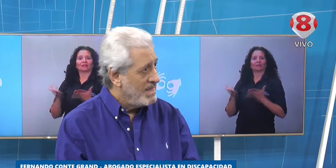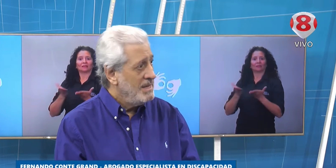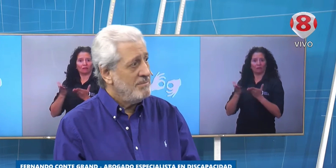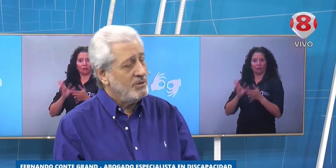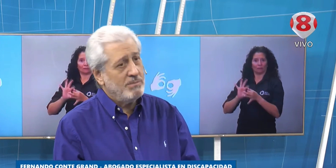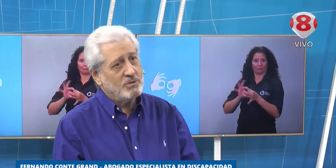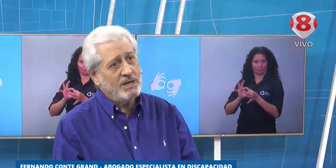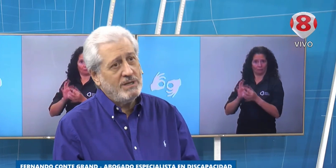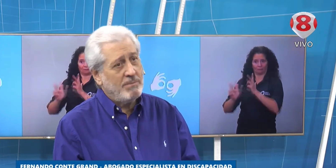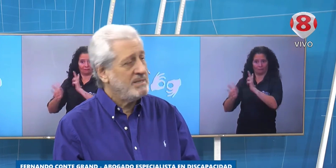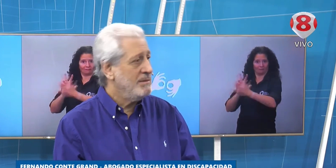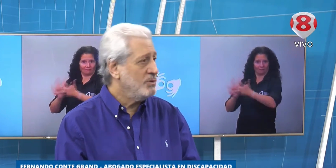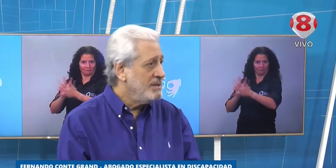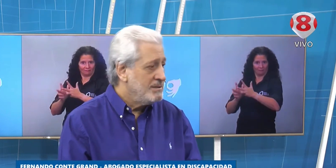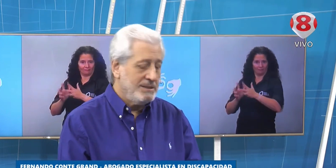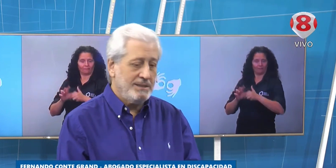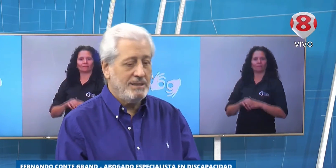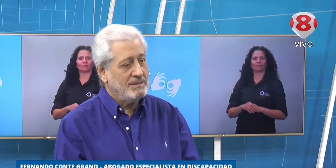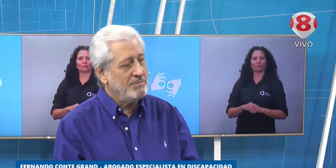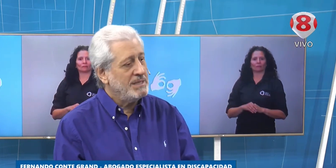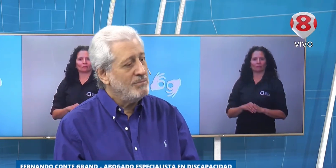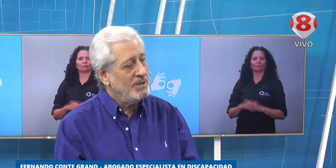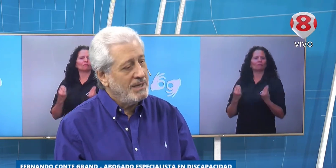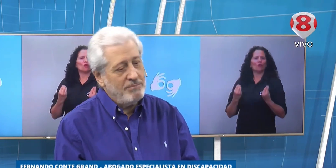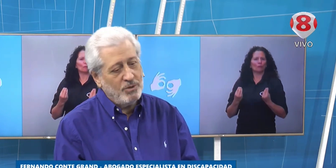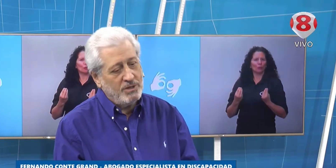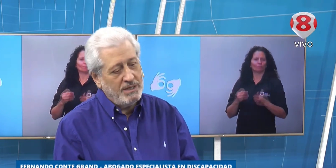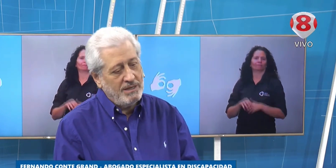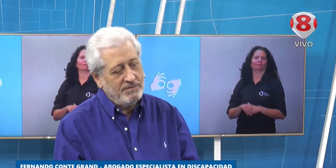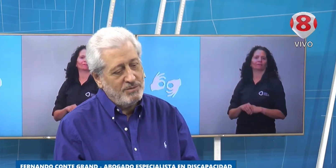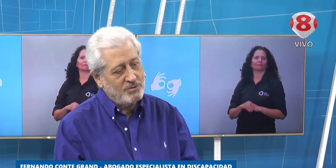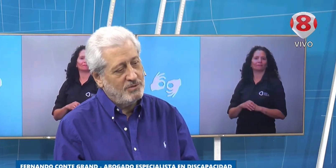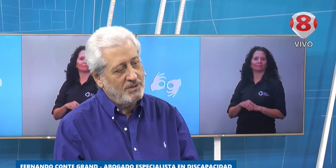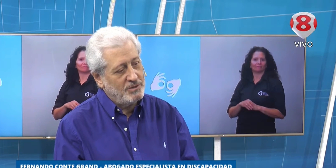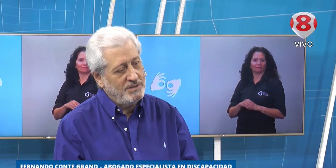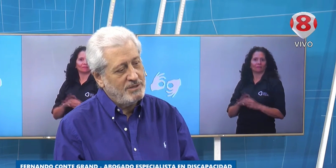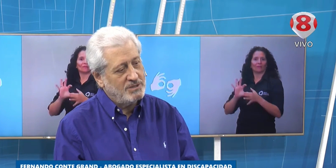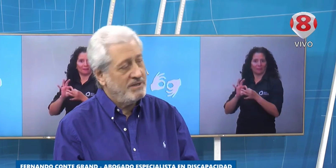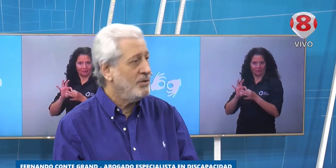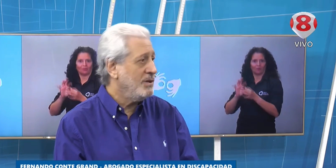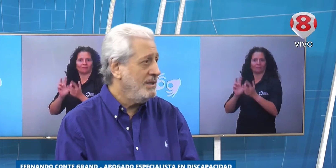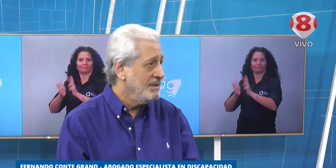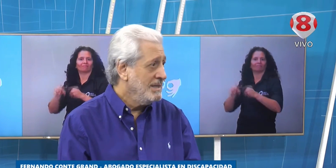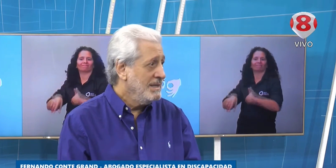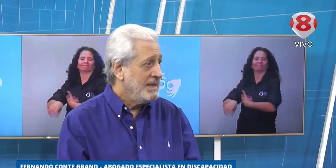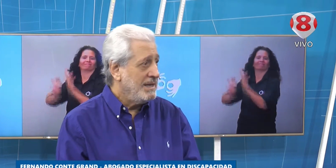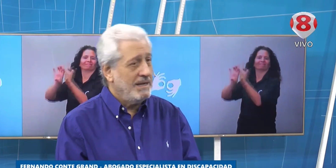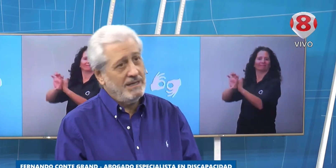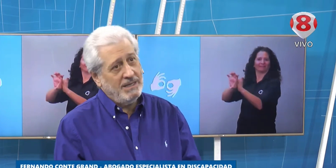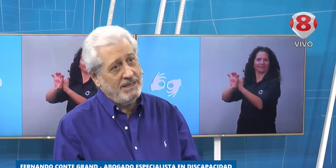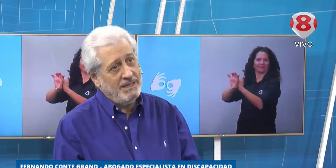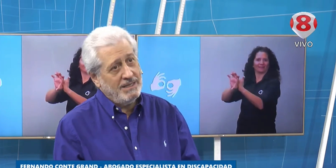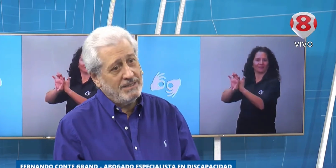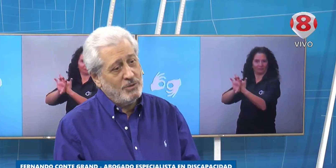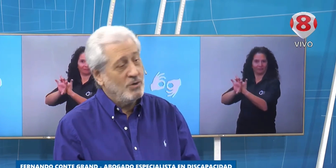intelectual porque una persona con discapacidad motriz siempre tenemos el ejemplo de el famoso astrofísico Stephen Hawking que